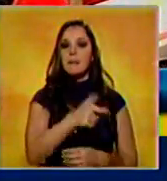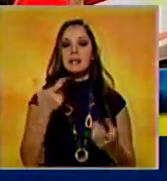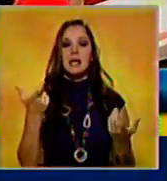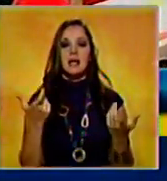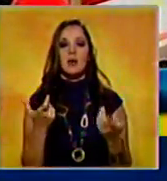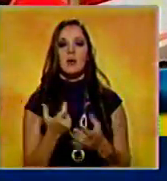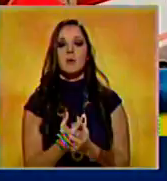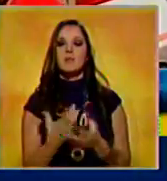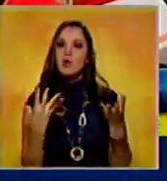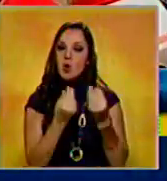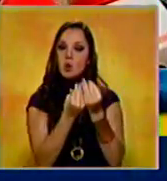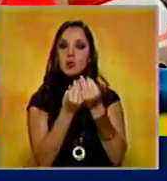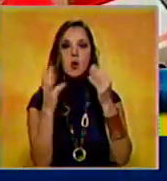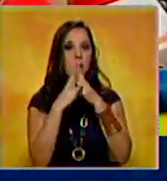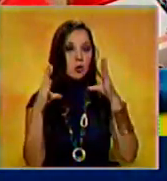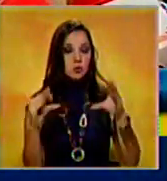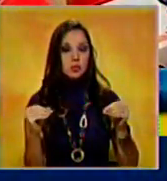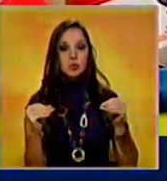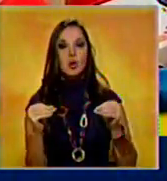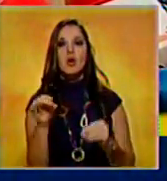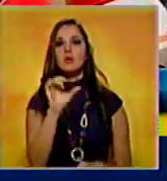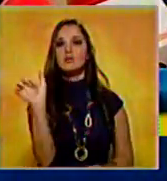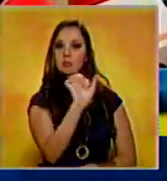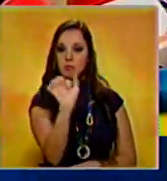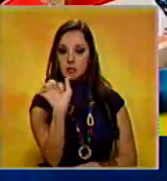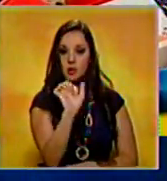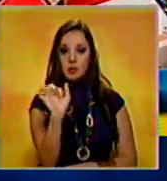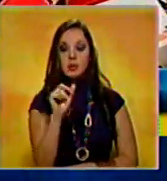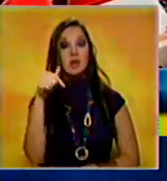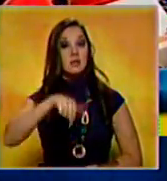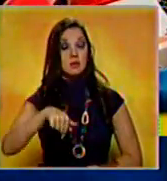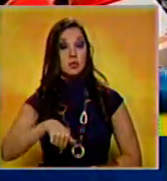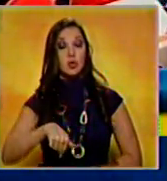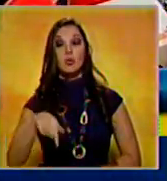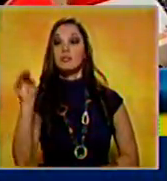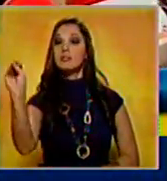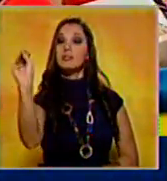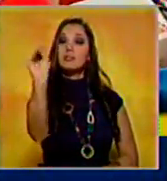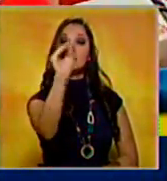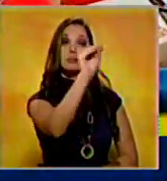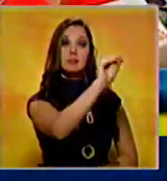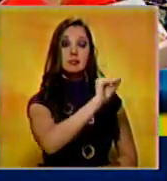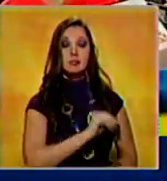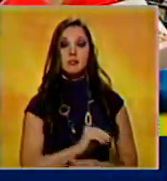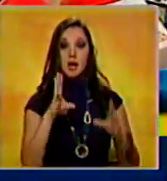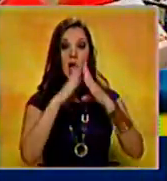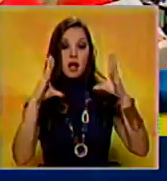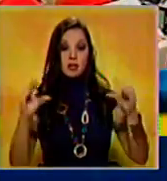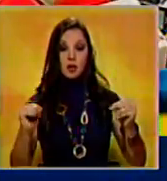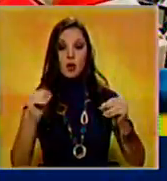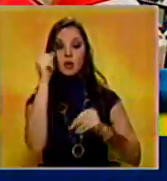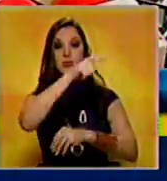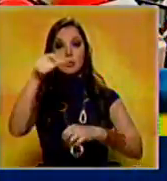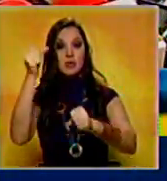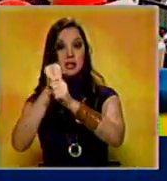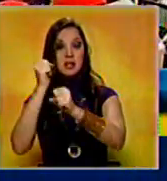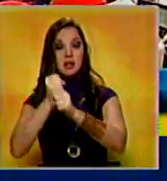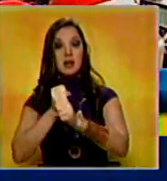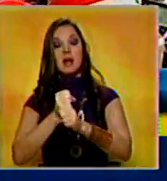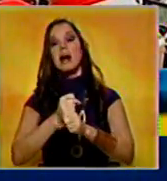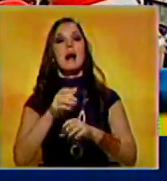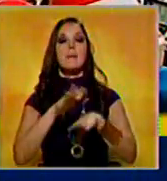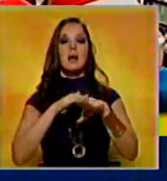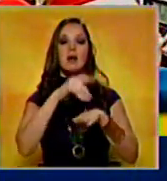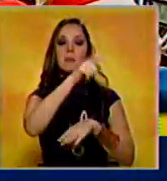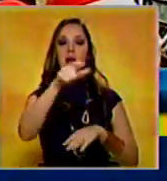charlas con todos los conductores. Y yo aquí le hago un llamado a todo el personal que va a viajar, que